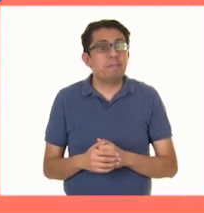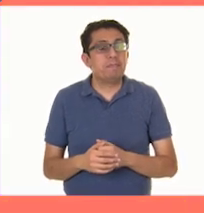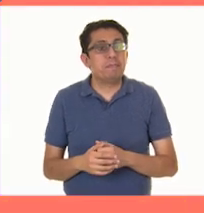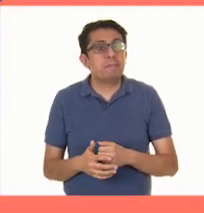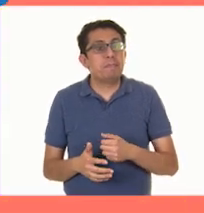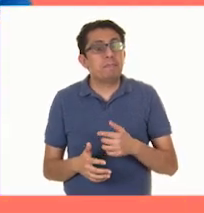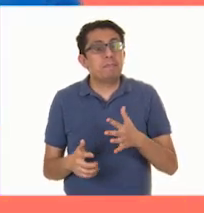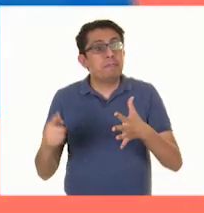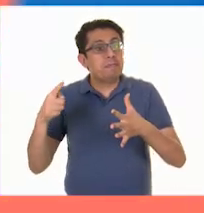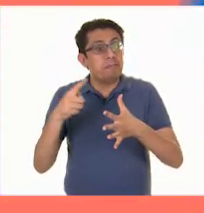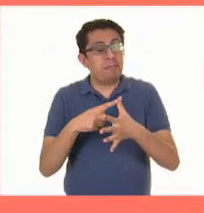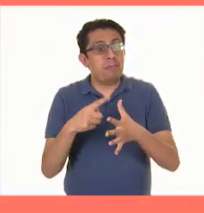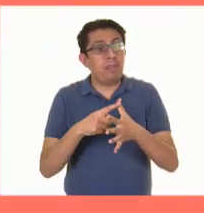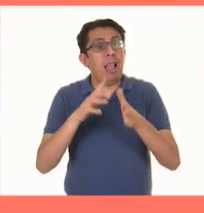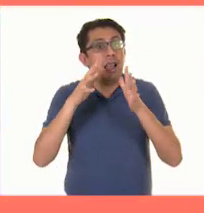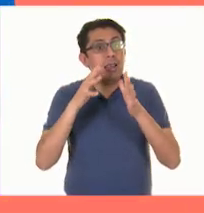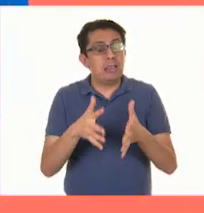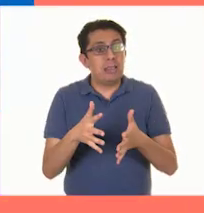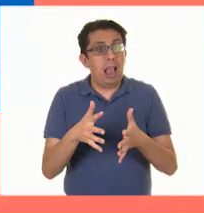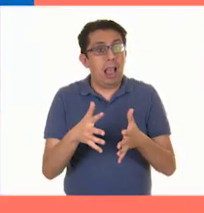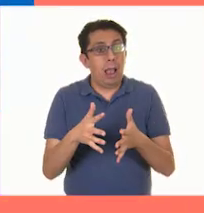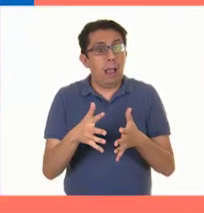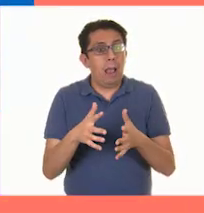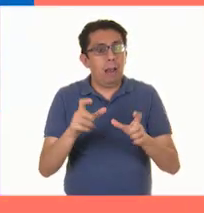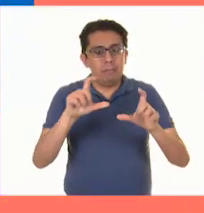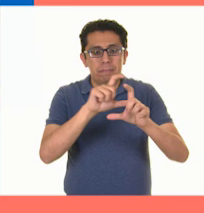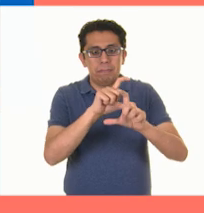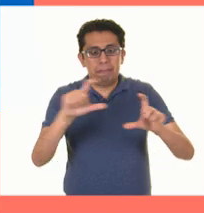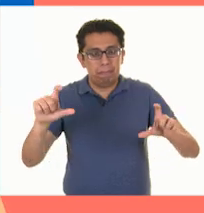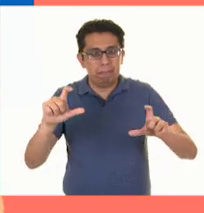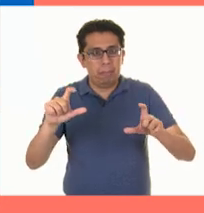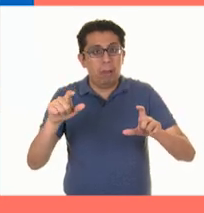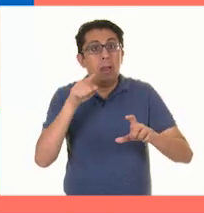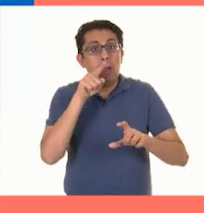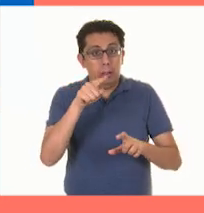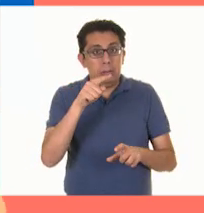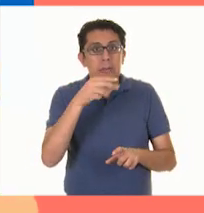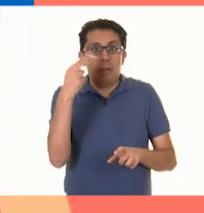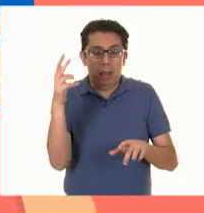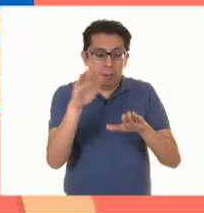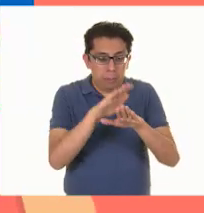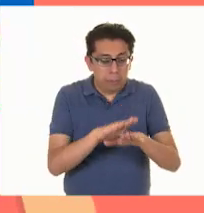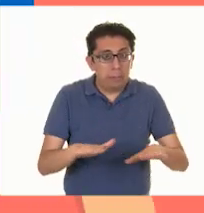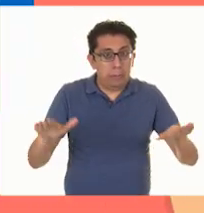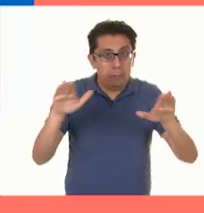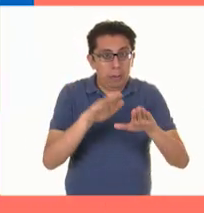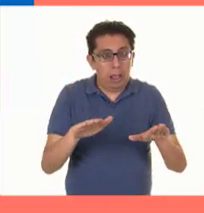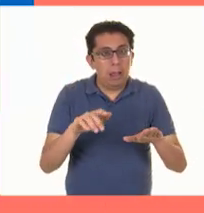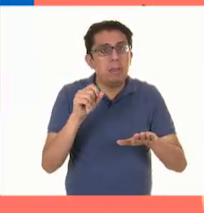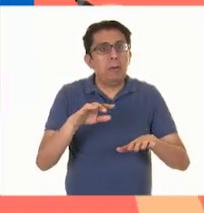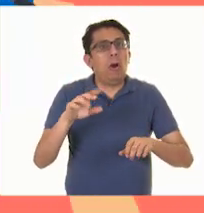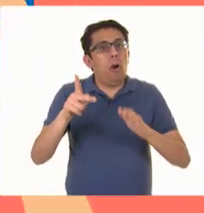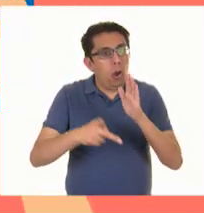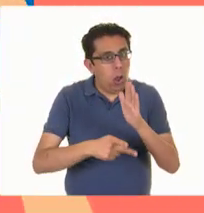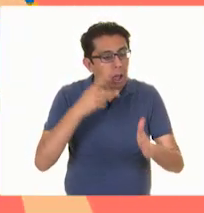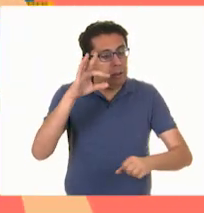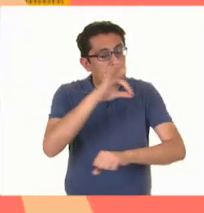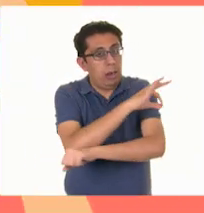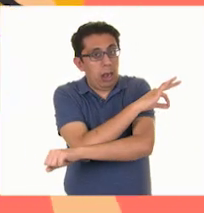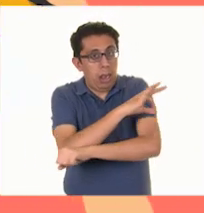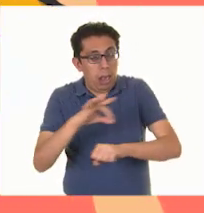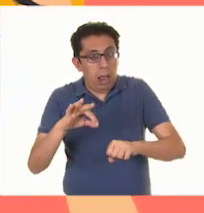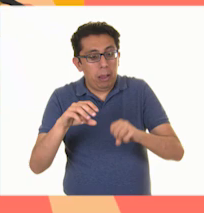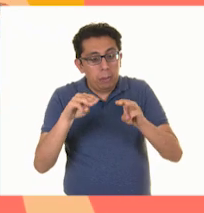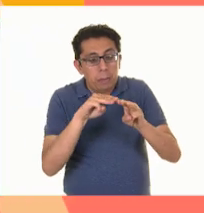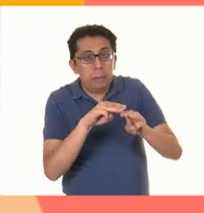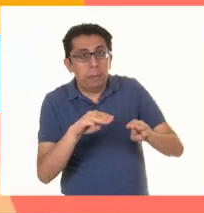5. Ahora tenemos un pequeño pedazo de playera. Estira a lo ancho y con ayuda de la regla, mide y marca con